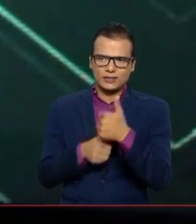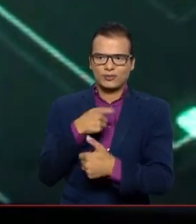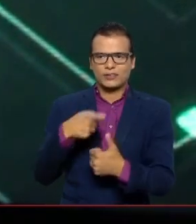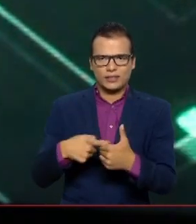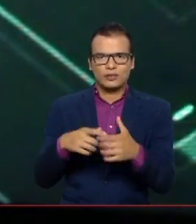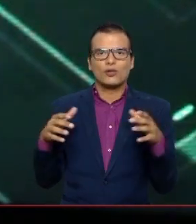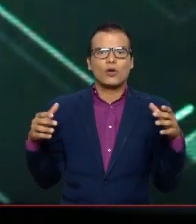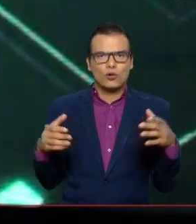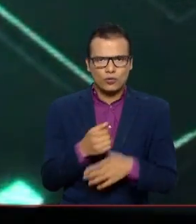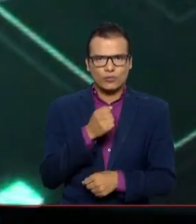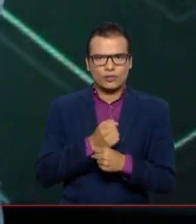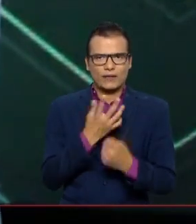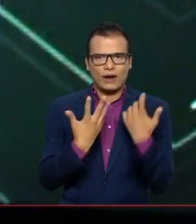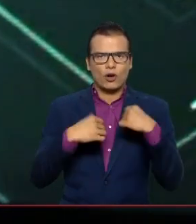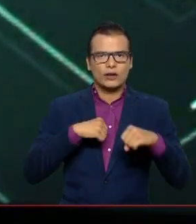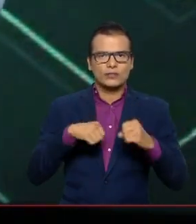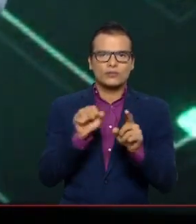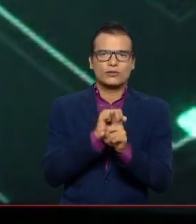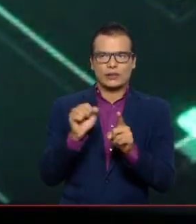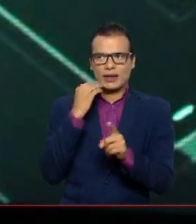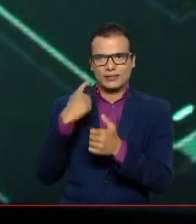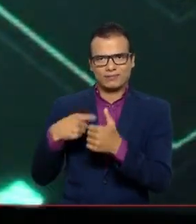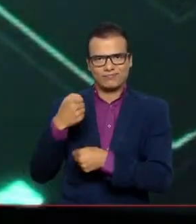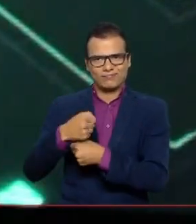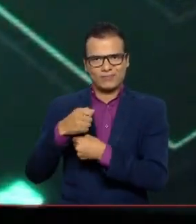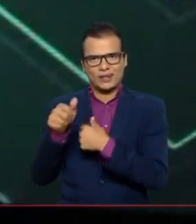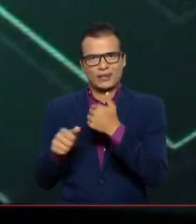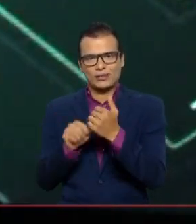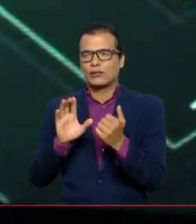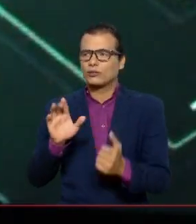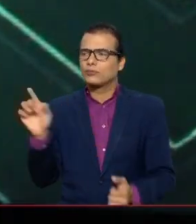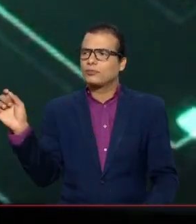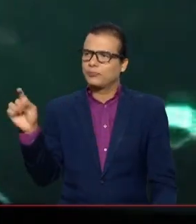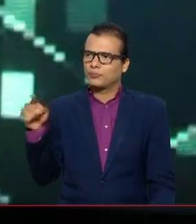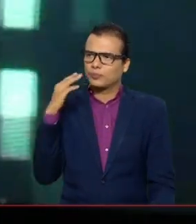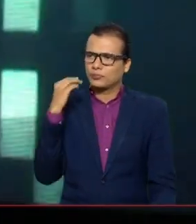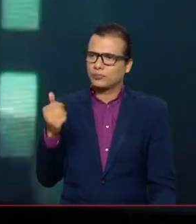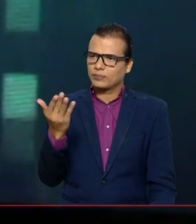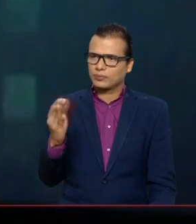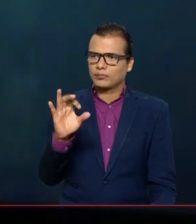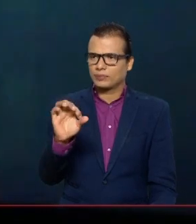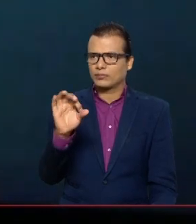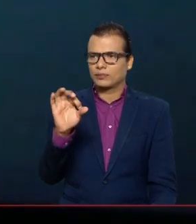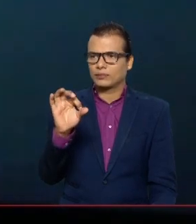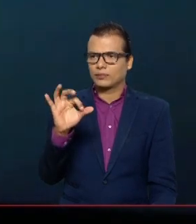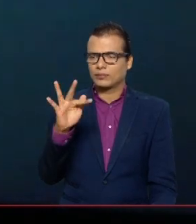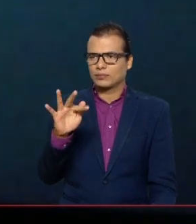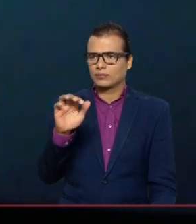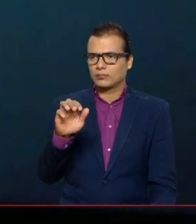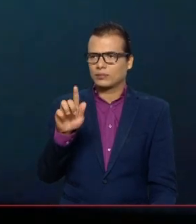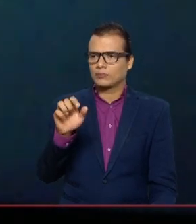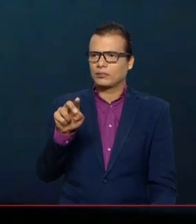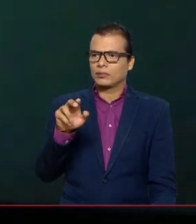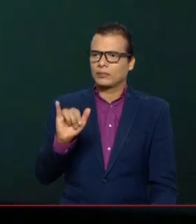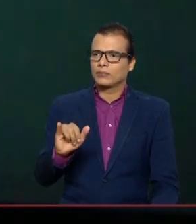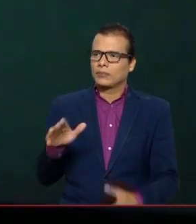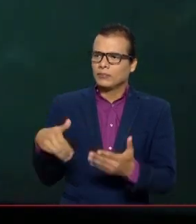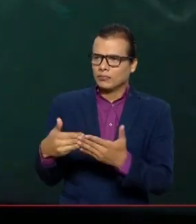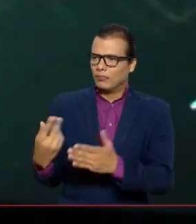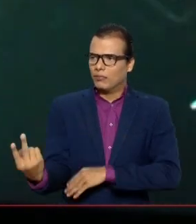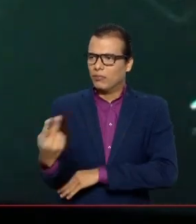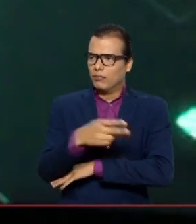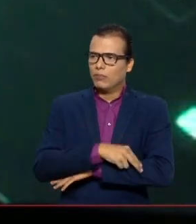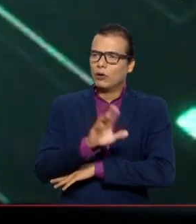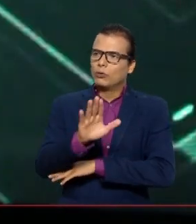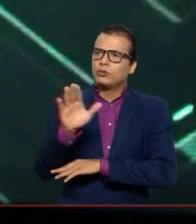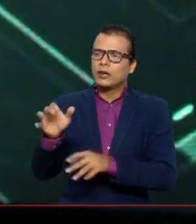bienvenida a telepacífico noticias Bueno hablemos acerca un poco de toda esta actividad de este segundo día cómo están